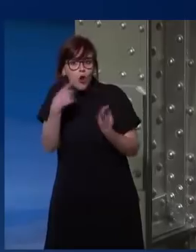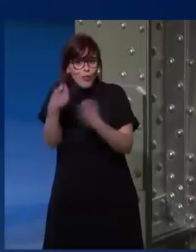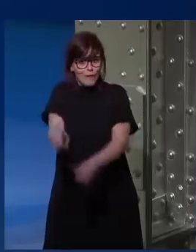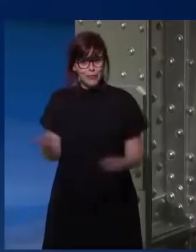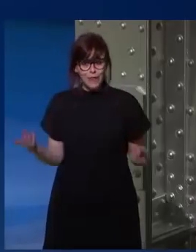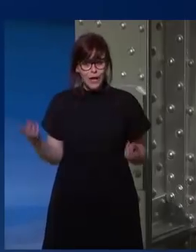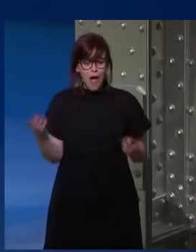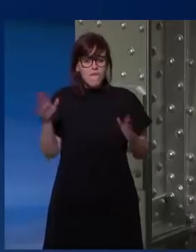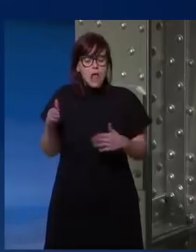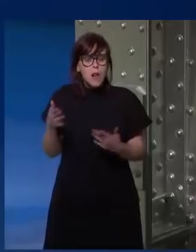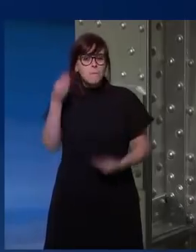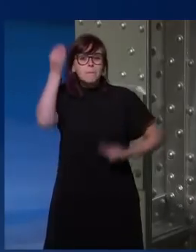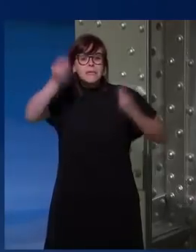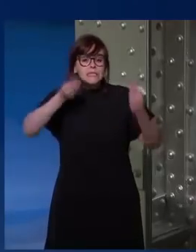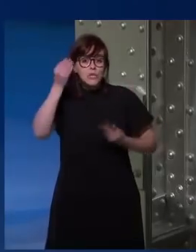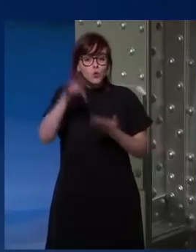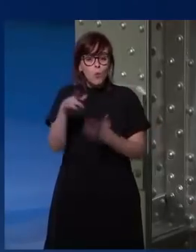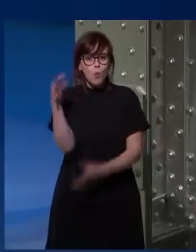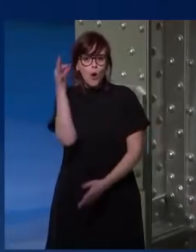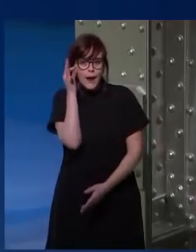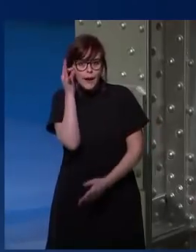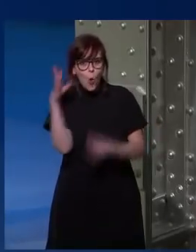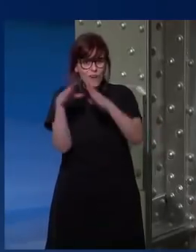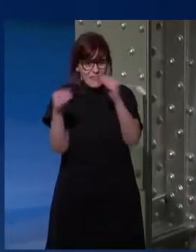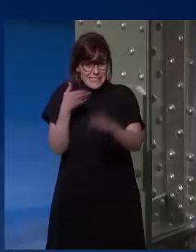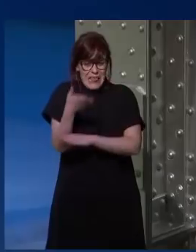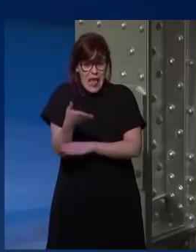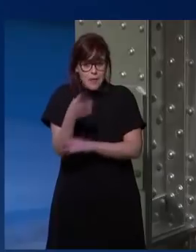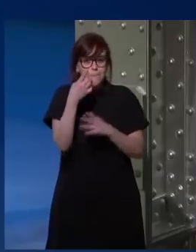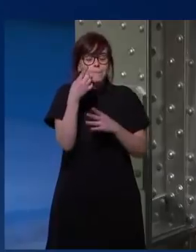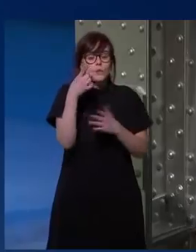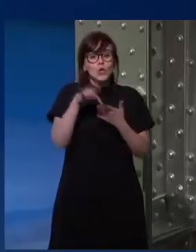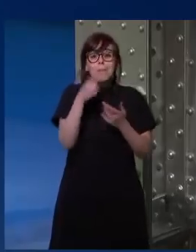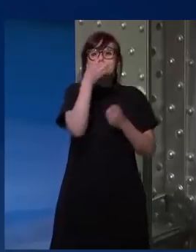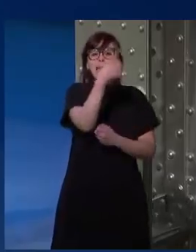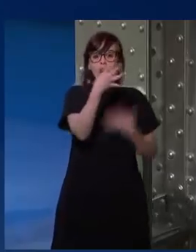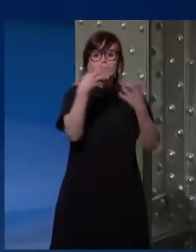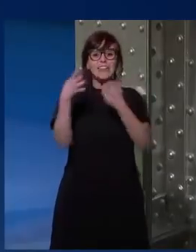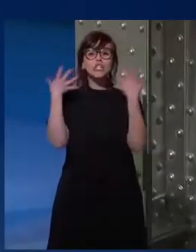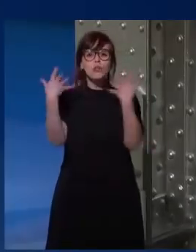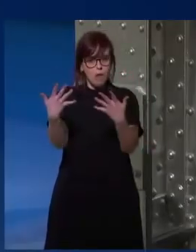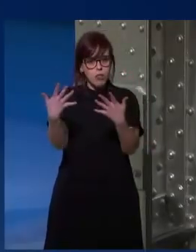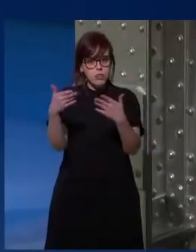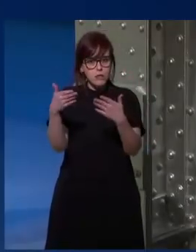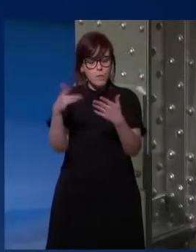ni siquiera se había concebido la posibilidad de que la mujer fuera a la universidad. Hasta 1910, las mujeres en nuestro país no pudieron acceder a la